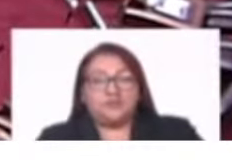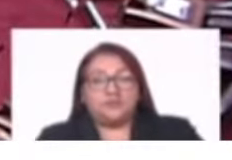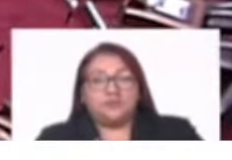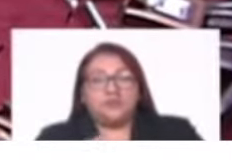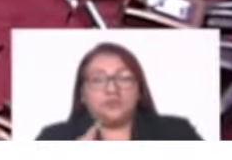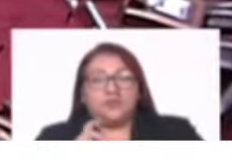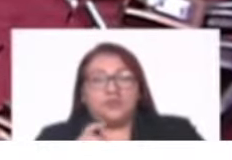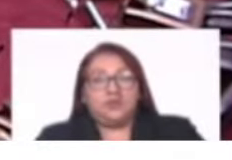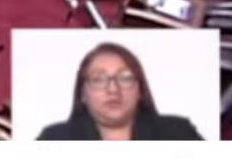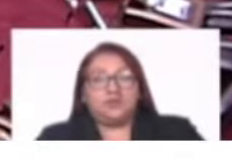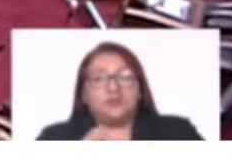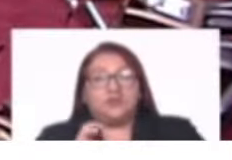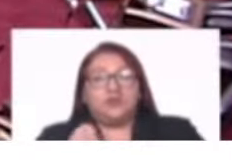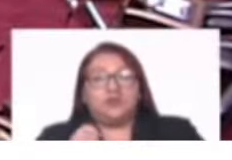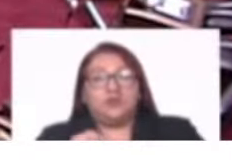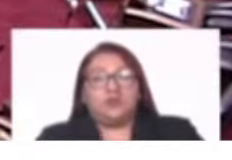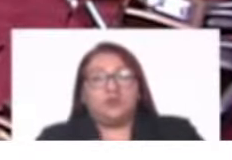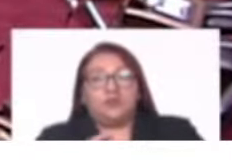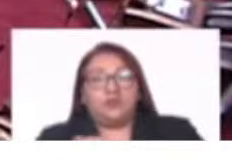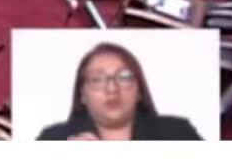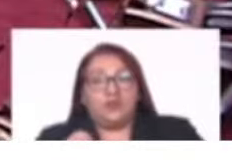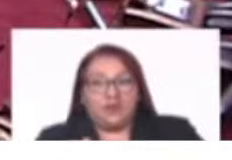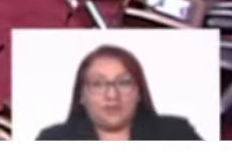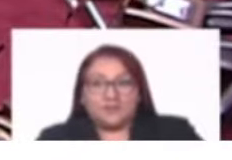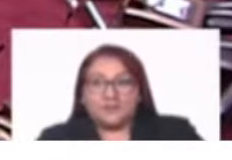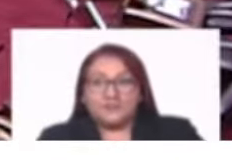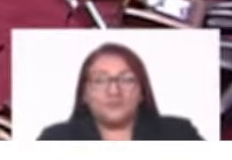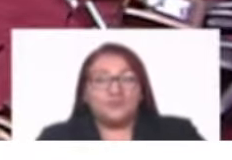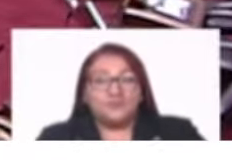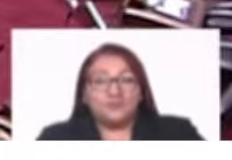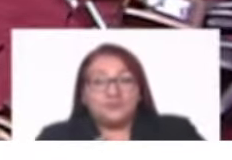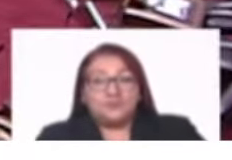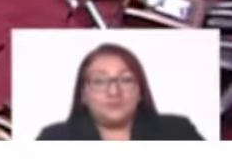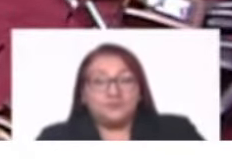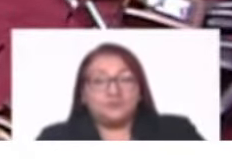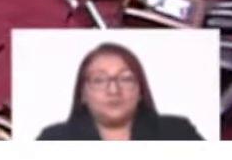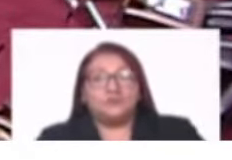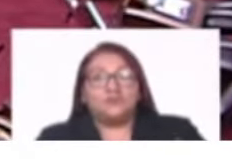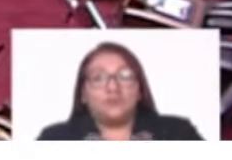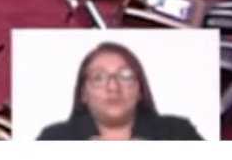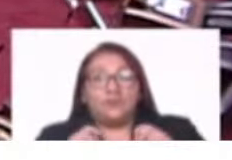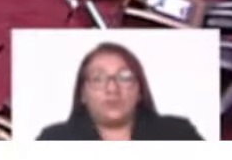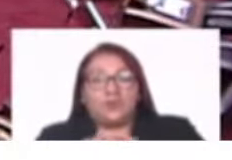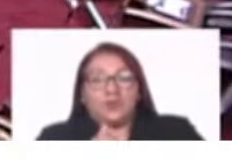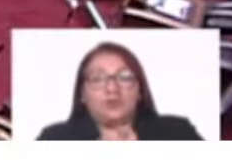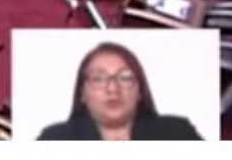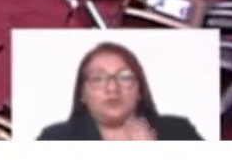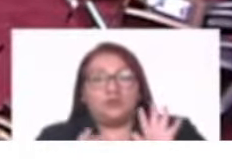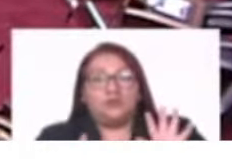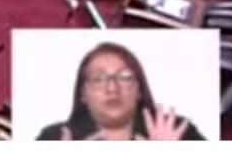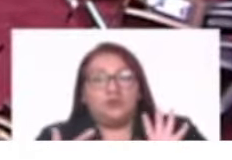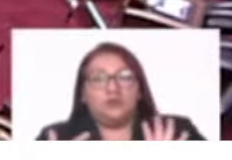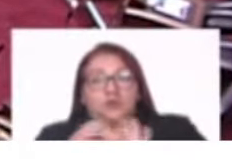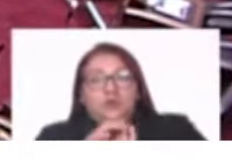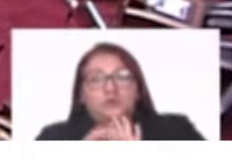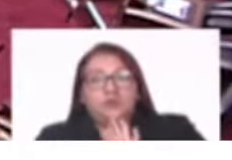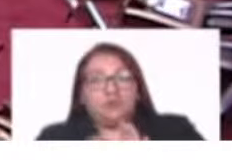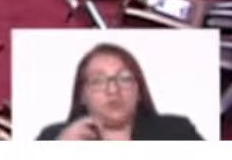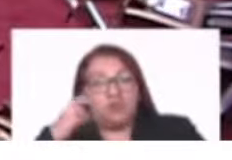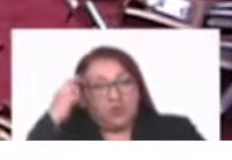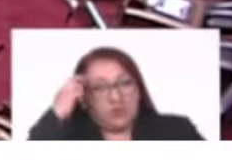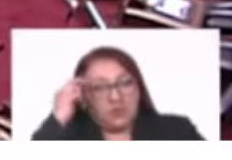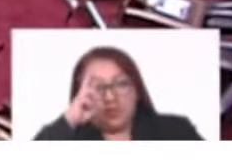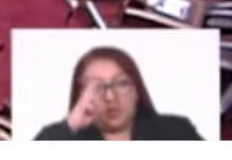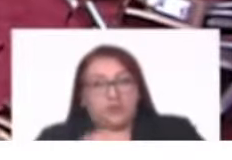Alex Alonso Contreras Miranda. Se va a dar lectura a la parte pertinente del artículo 78 de la Constitución Política